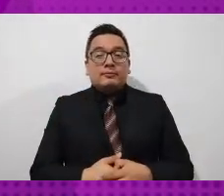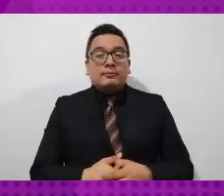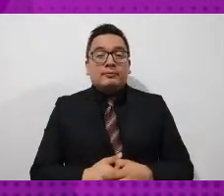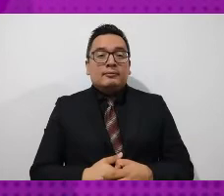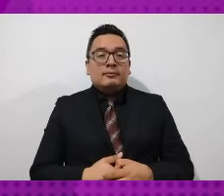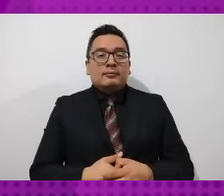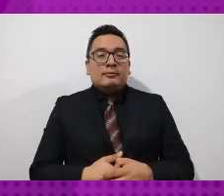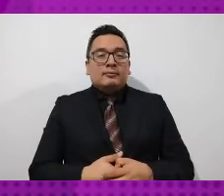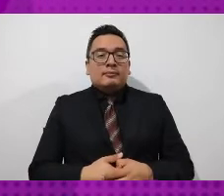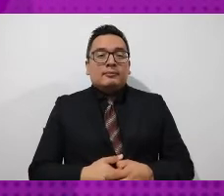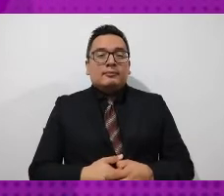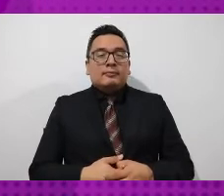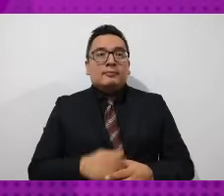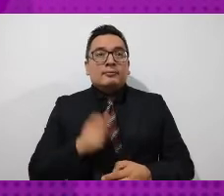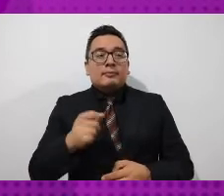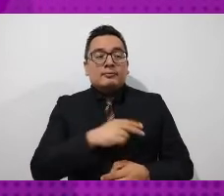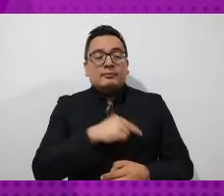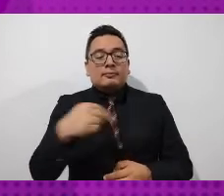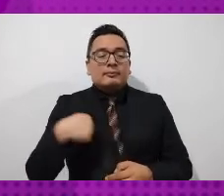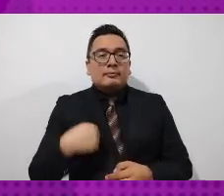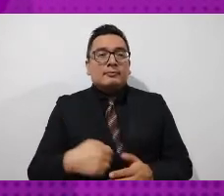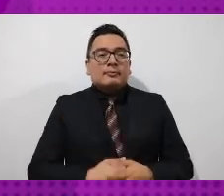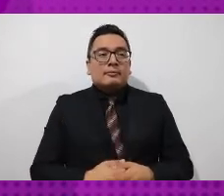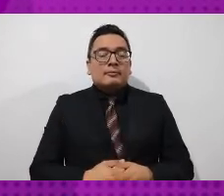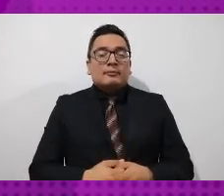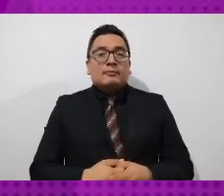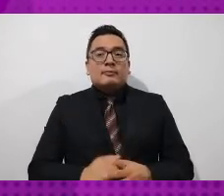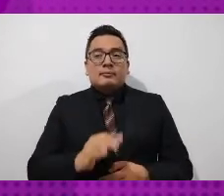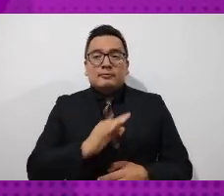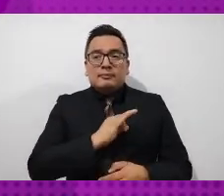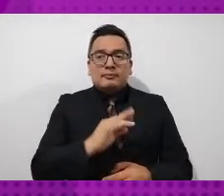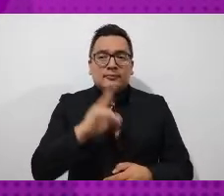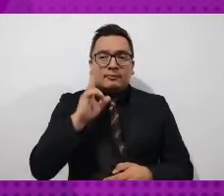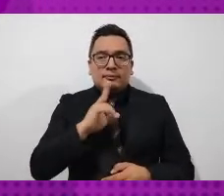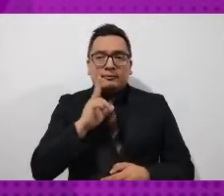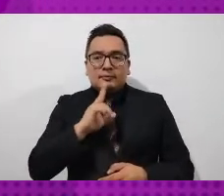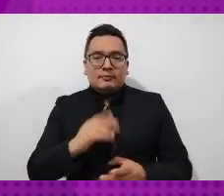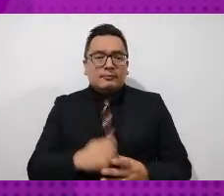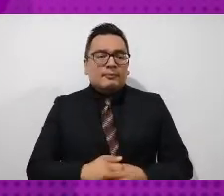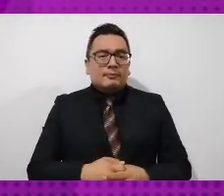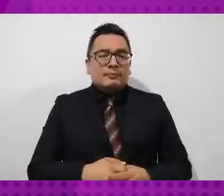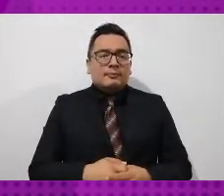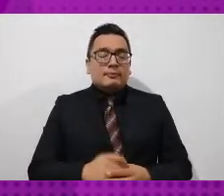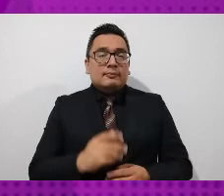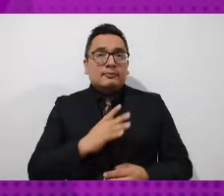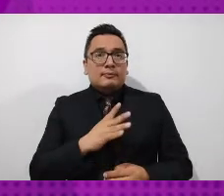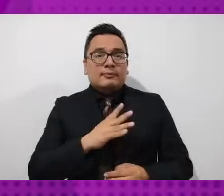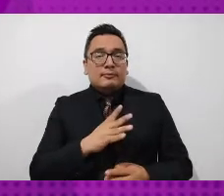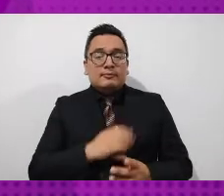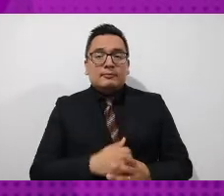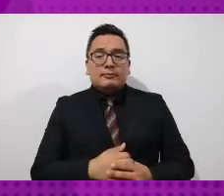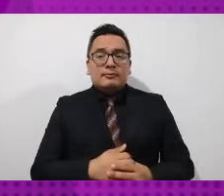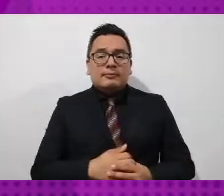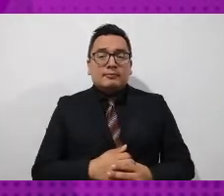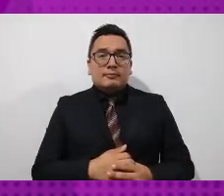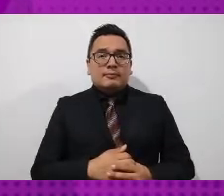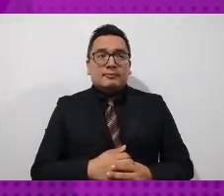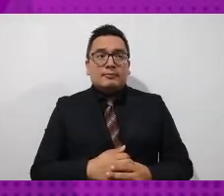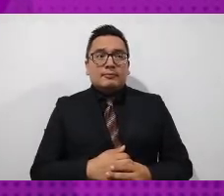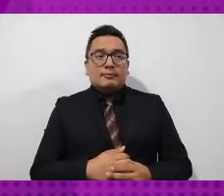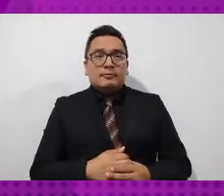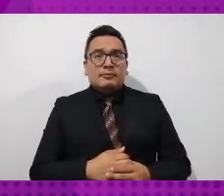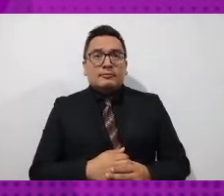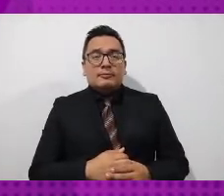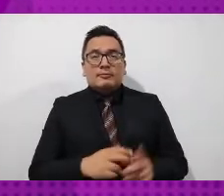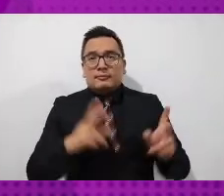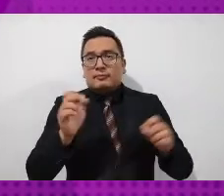día, nosotros como ciudadanos podemos tener la certeza de que el asunto, si fue